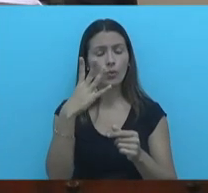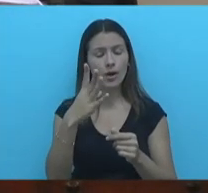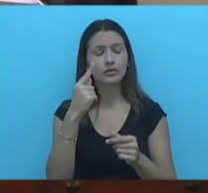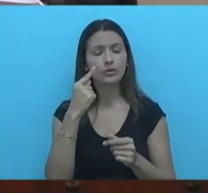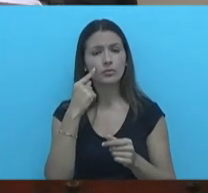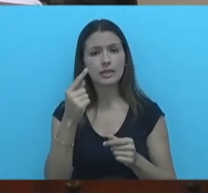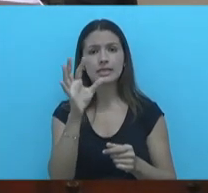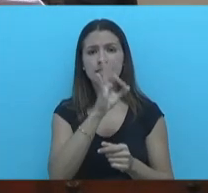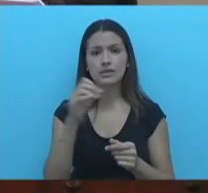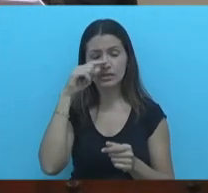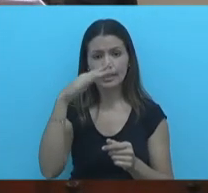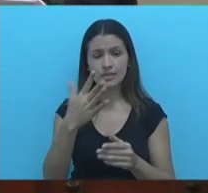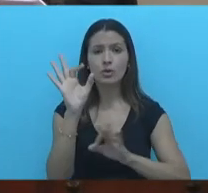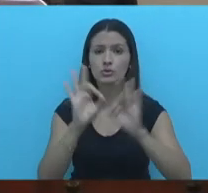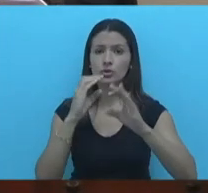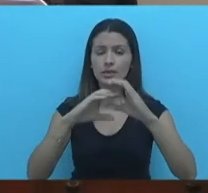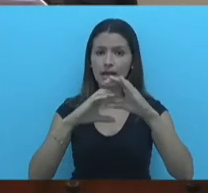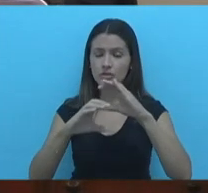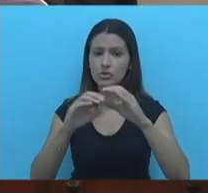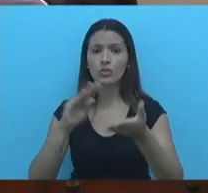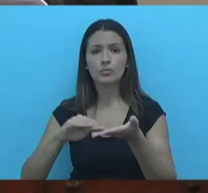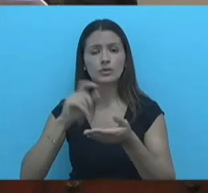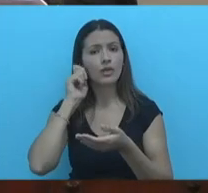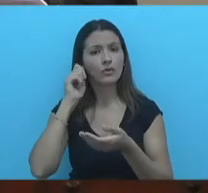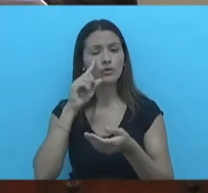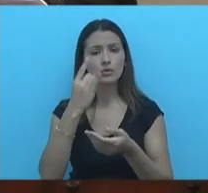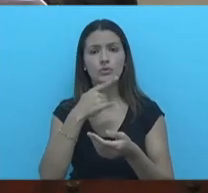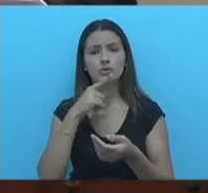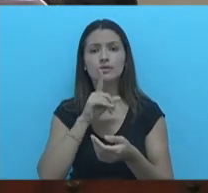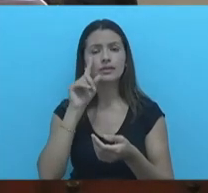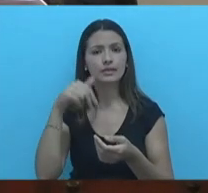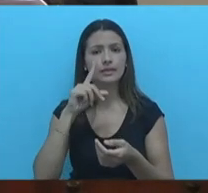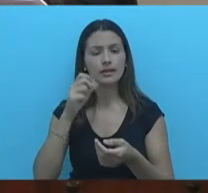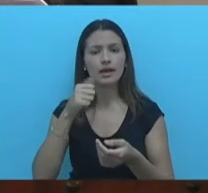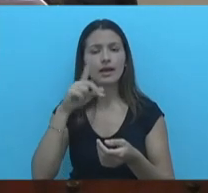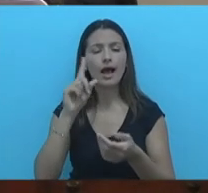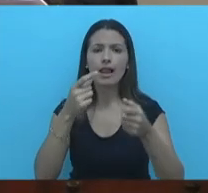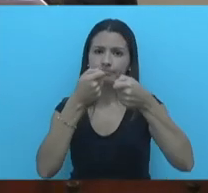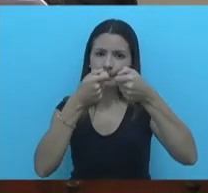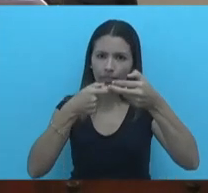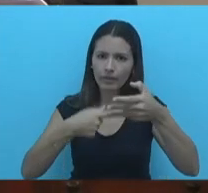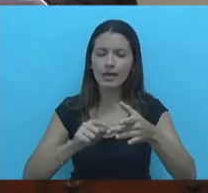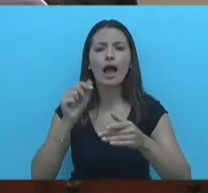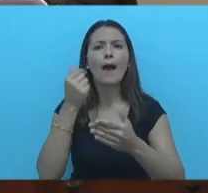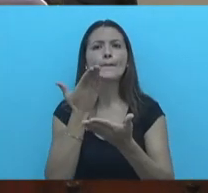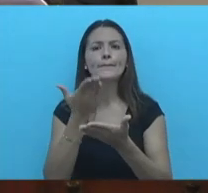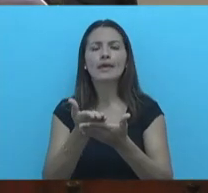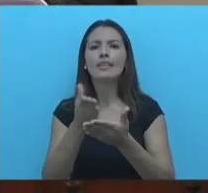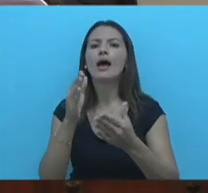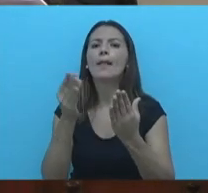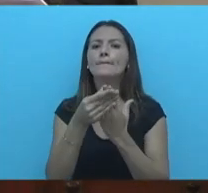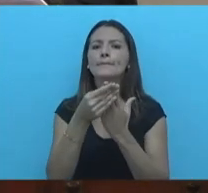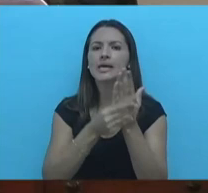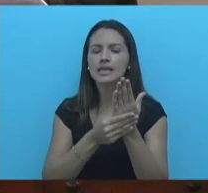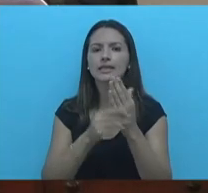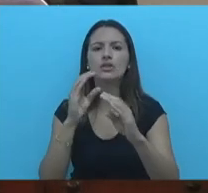34.075 de comunicación de los señores diputados Justiniani, Ausburger, Del Frade y Simoncini, por el cual se solicita a través del Ministerio de Infraestructura y